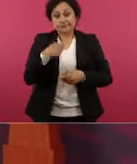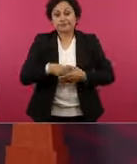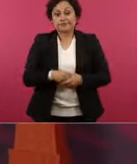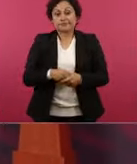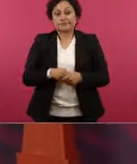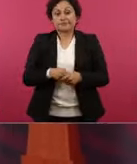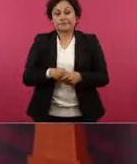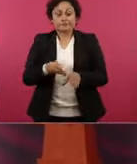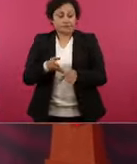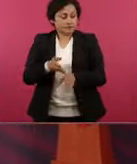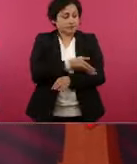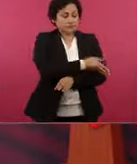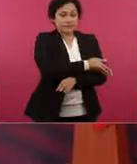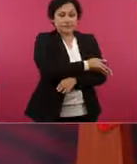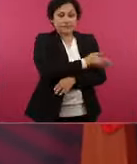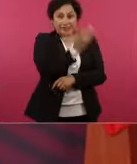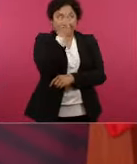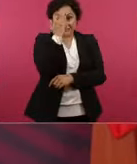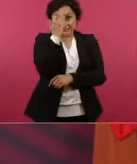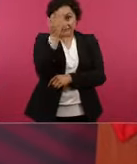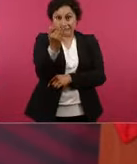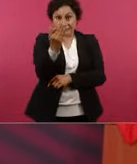el modelo